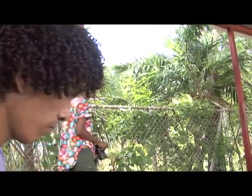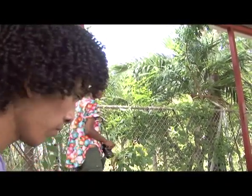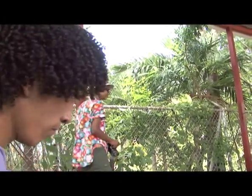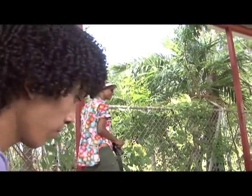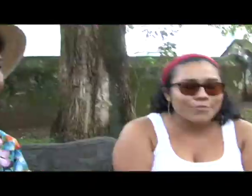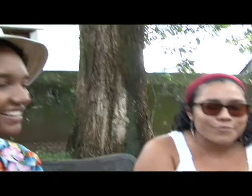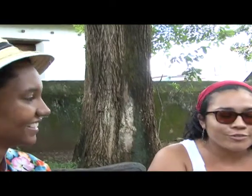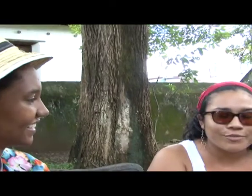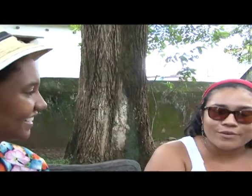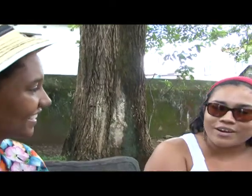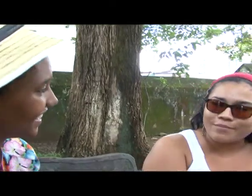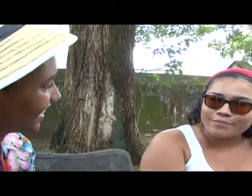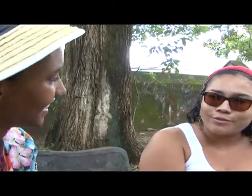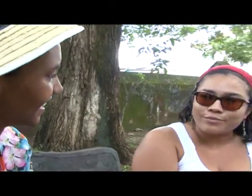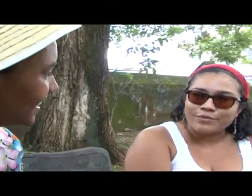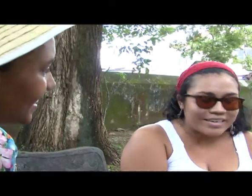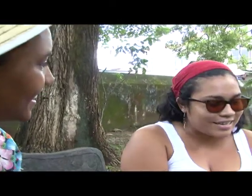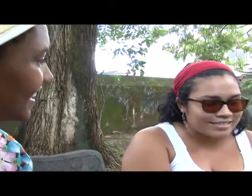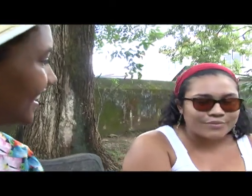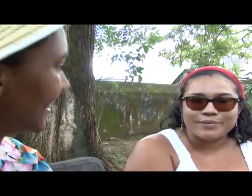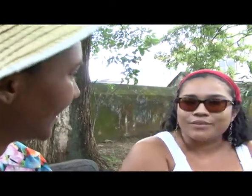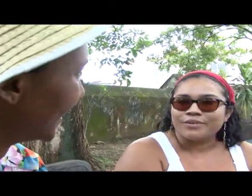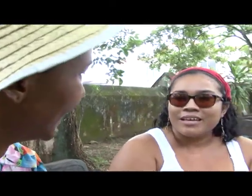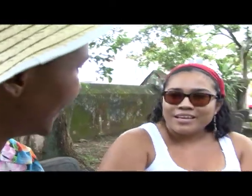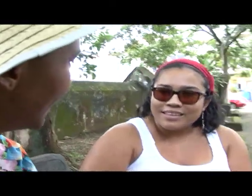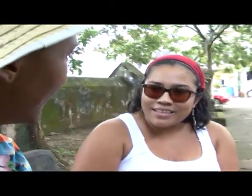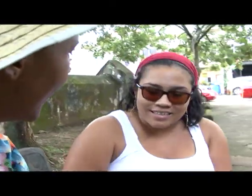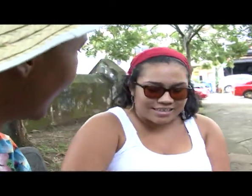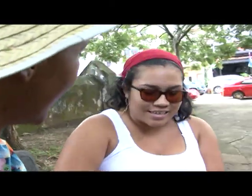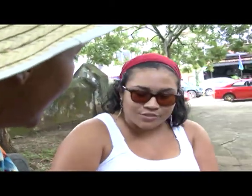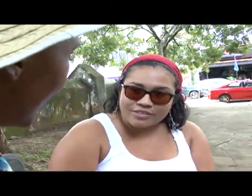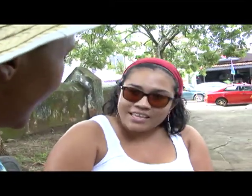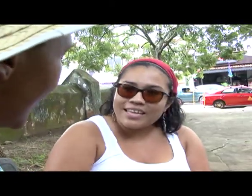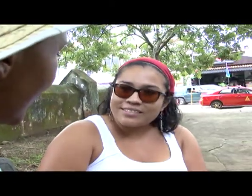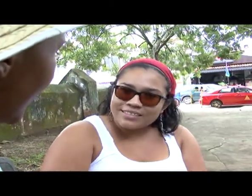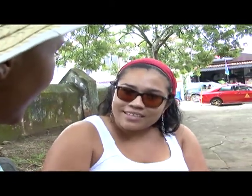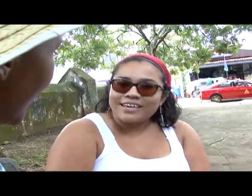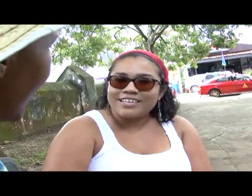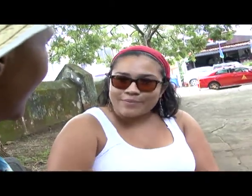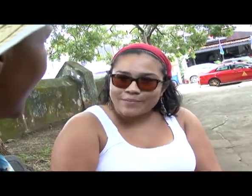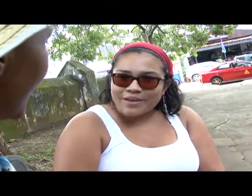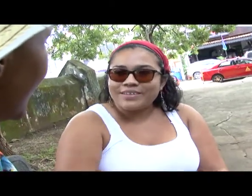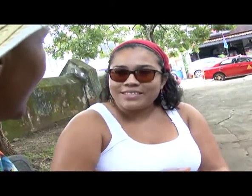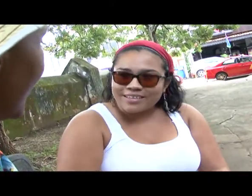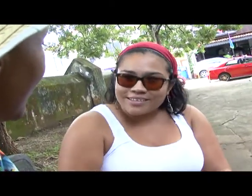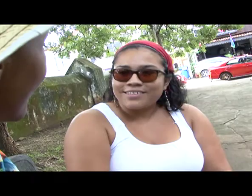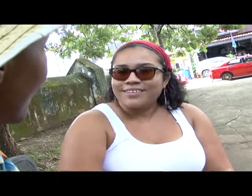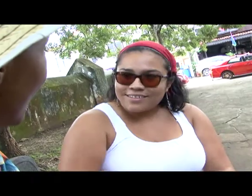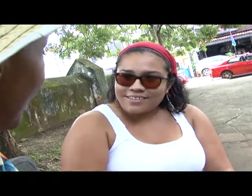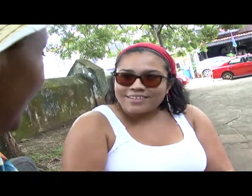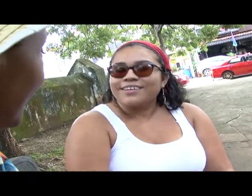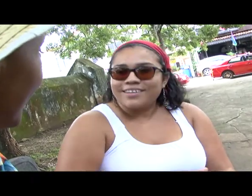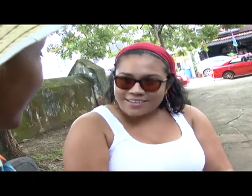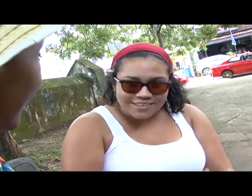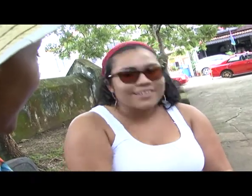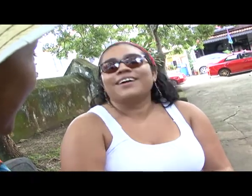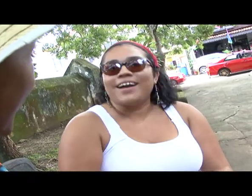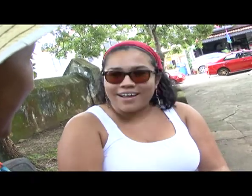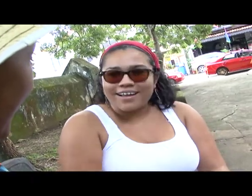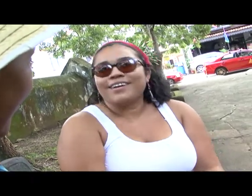Mi abuela, yo amo mucho a mi abuela, amé mucho a mi abuela y la sigo amando. Ajá. Las tortillas las palmeaba así. Con